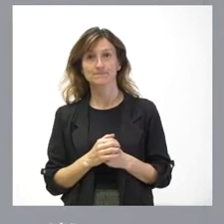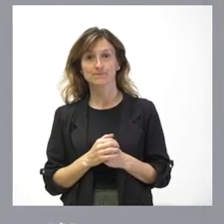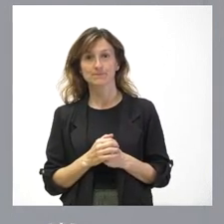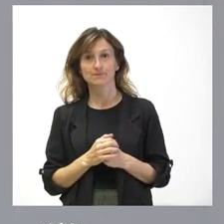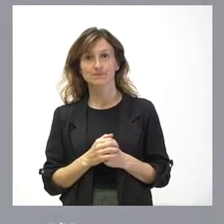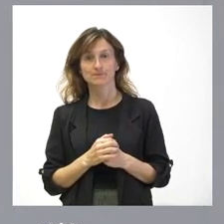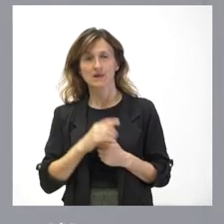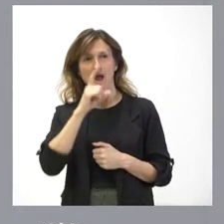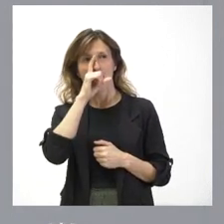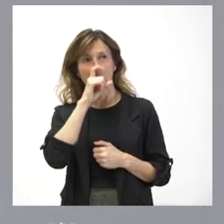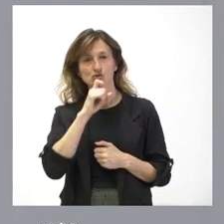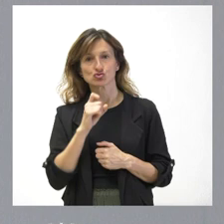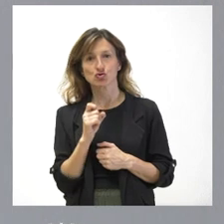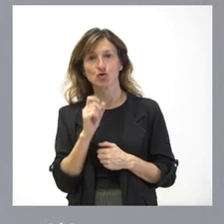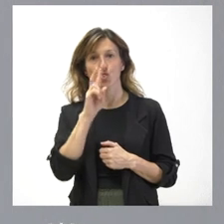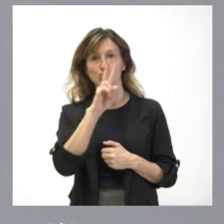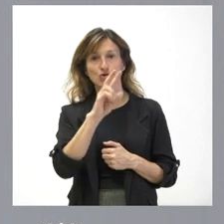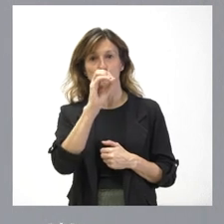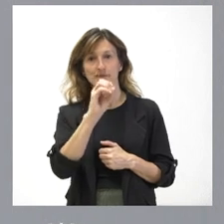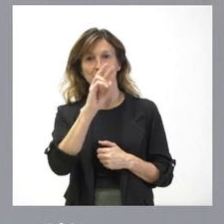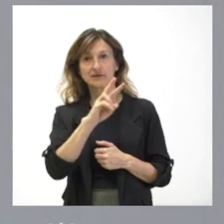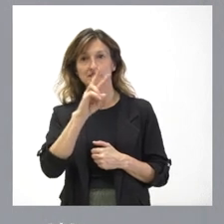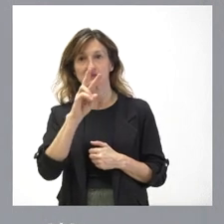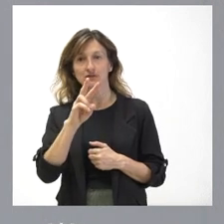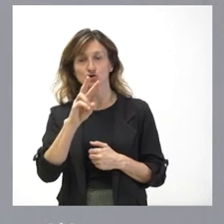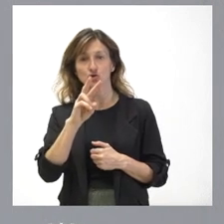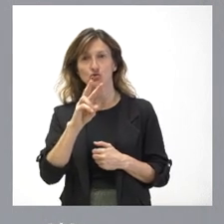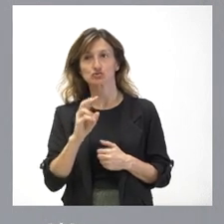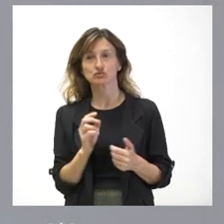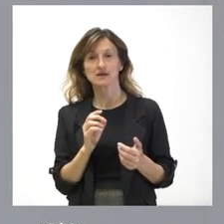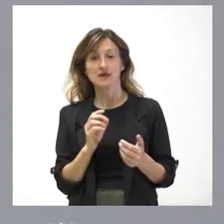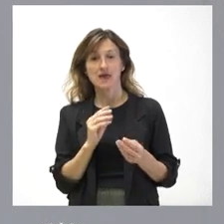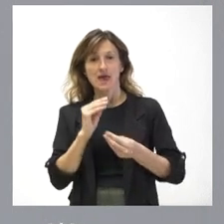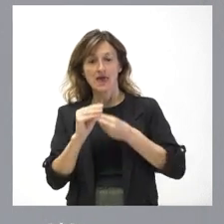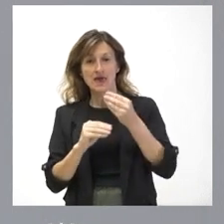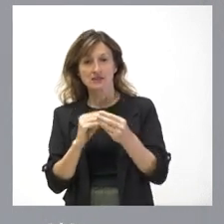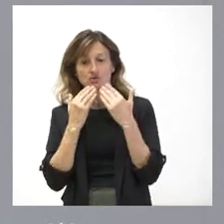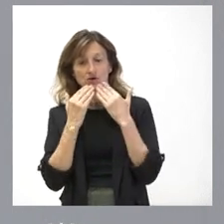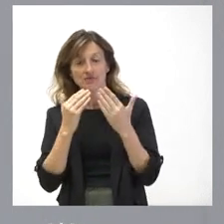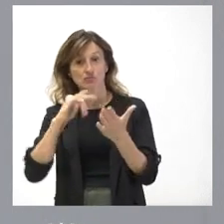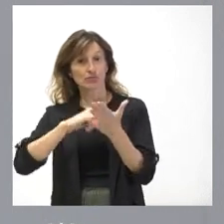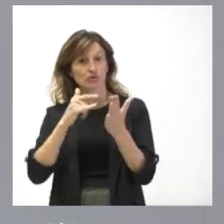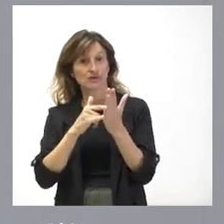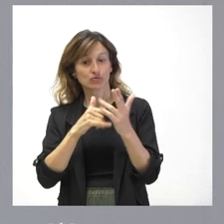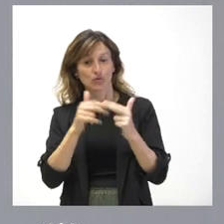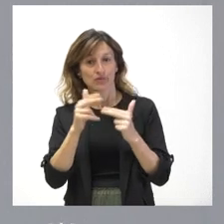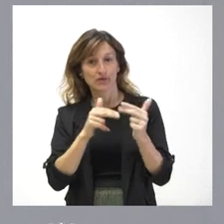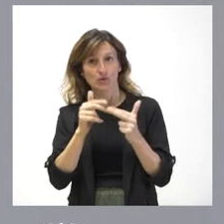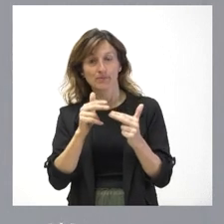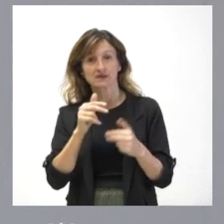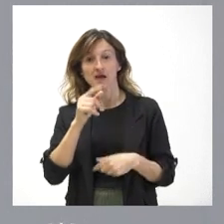año 2022 se han hecho conforme a un proyecto de obra pero desde el año